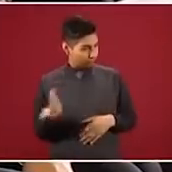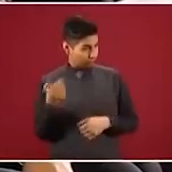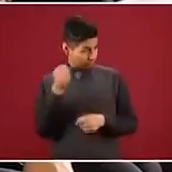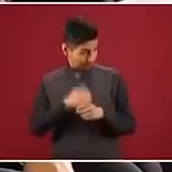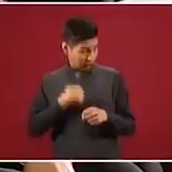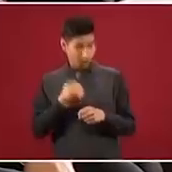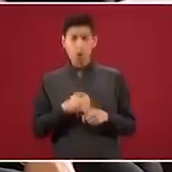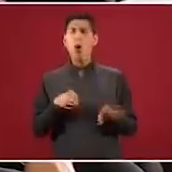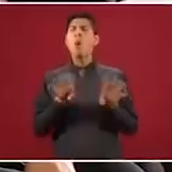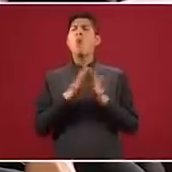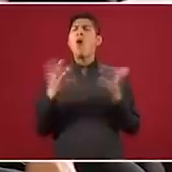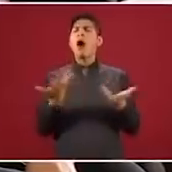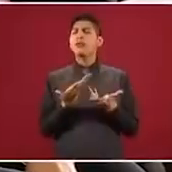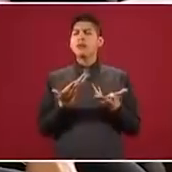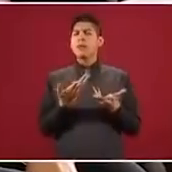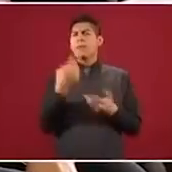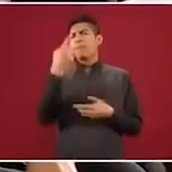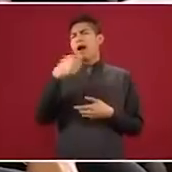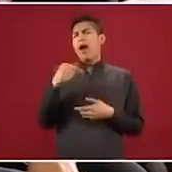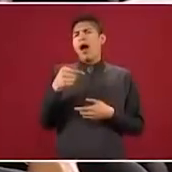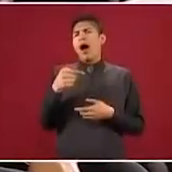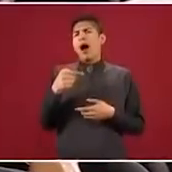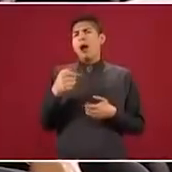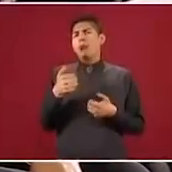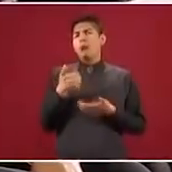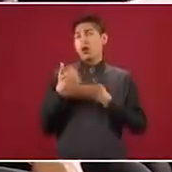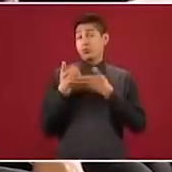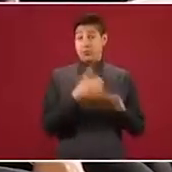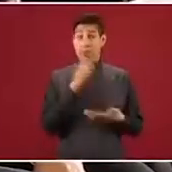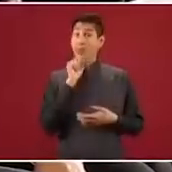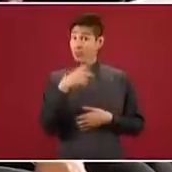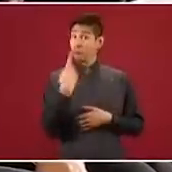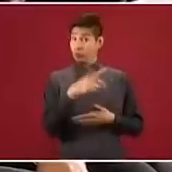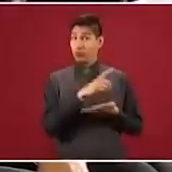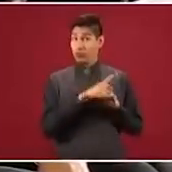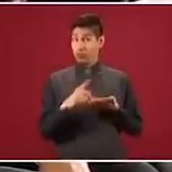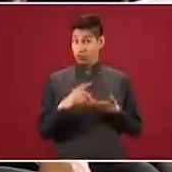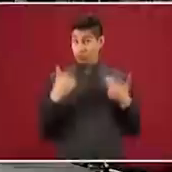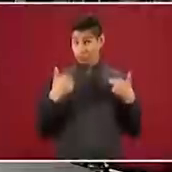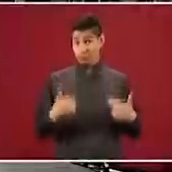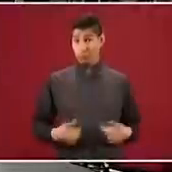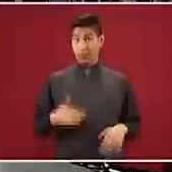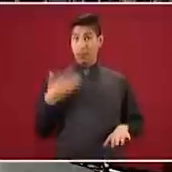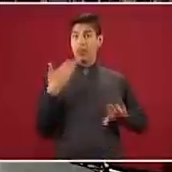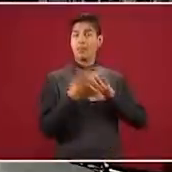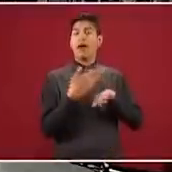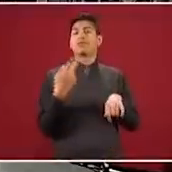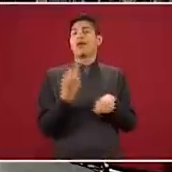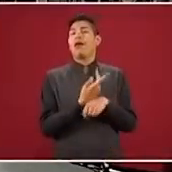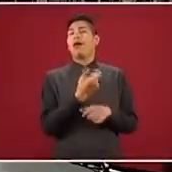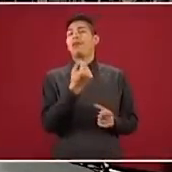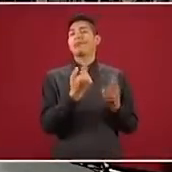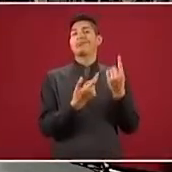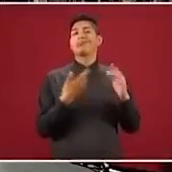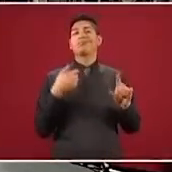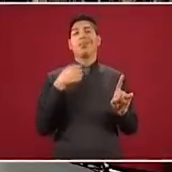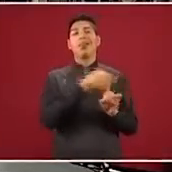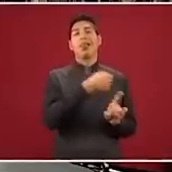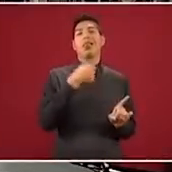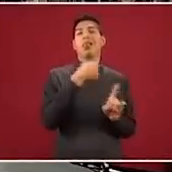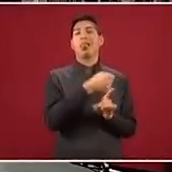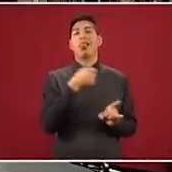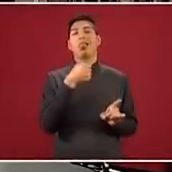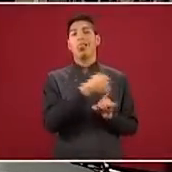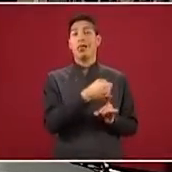esos jóvenes que están ahí, que además se violentan también sus derechos humanos? Porque algunos son golpeados y la familia